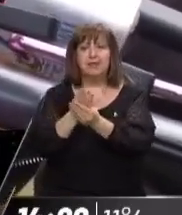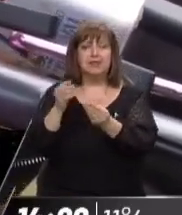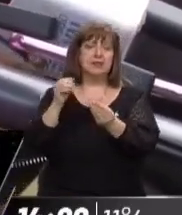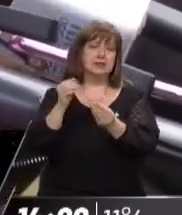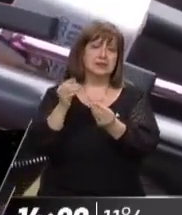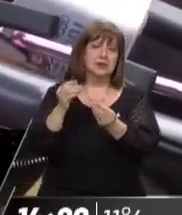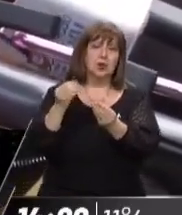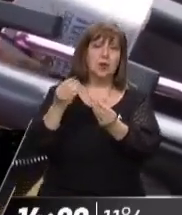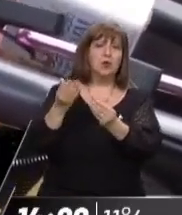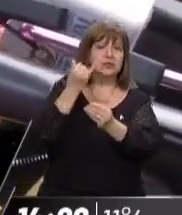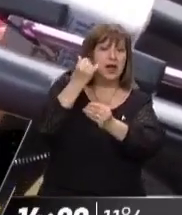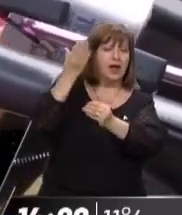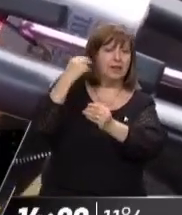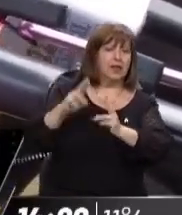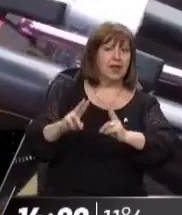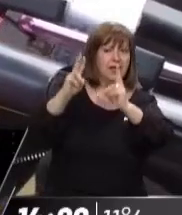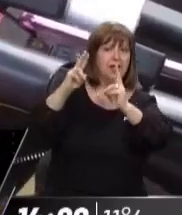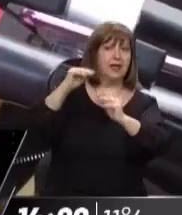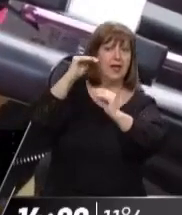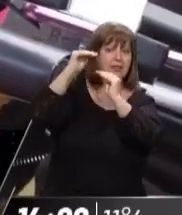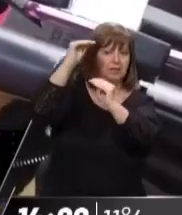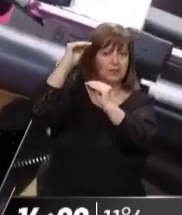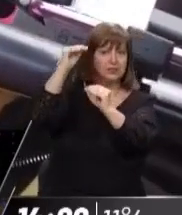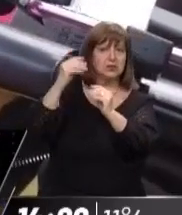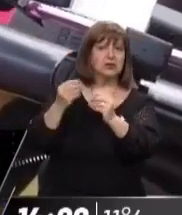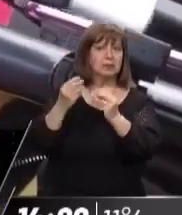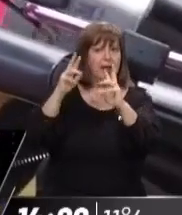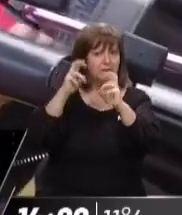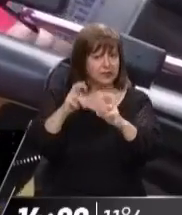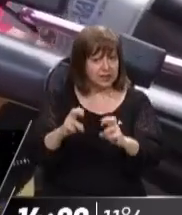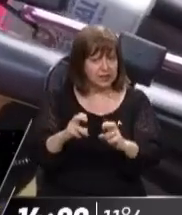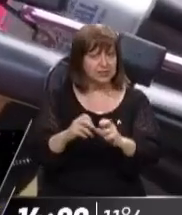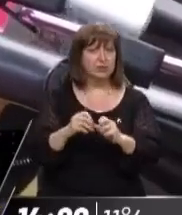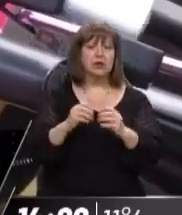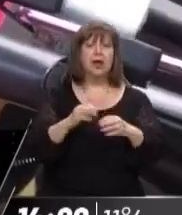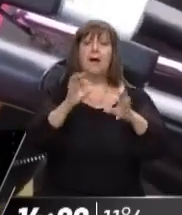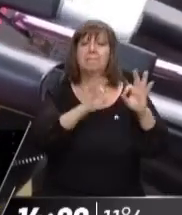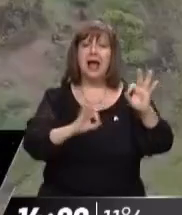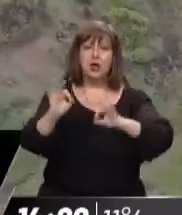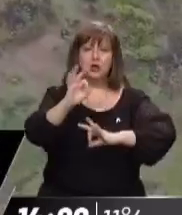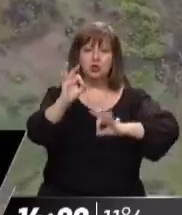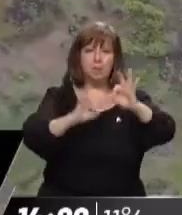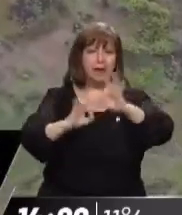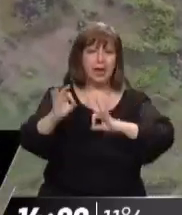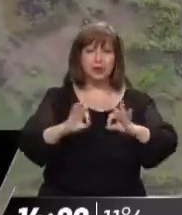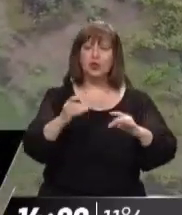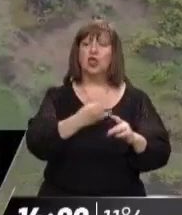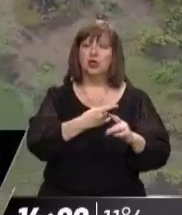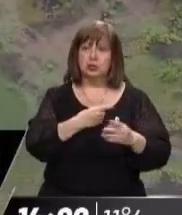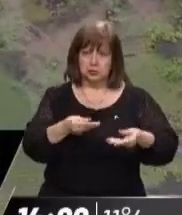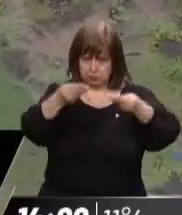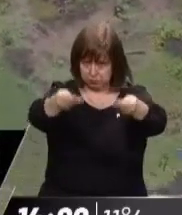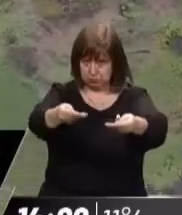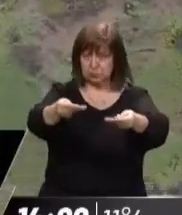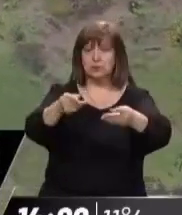edificios y obviamente vamos también a disponerlo para los servicios del Estado para que estas investigaciones avancen porque esto se construyó y se va a tener que